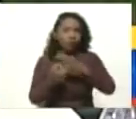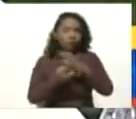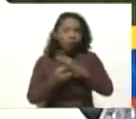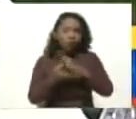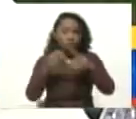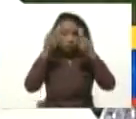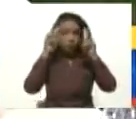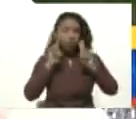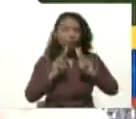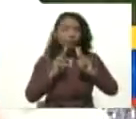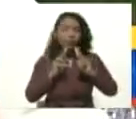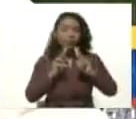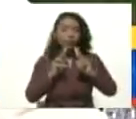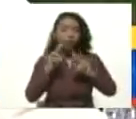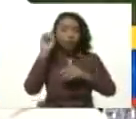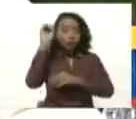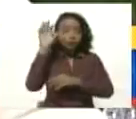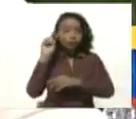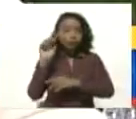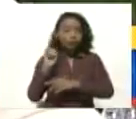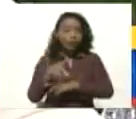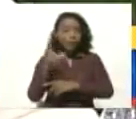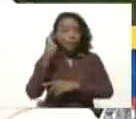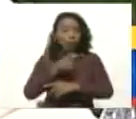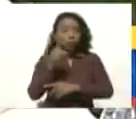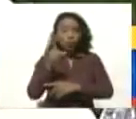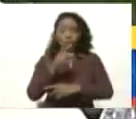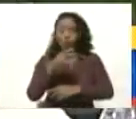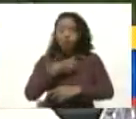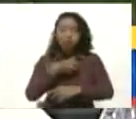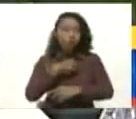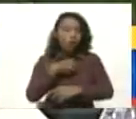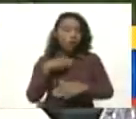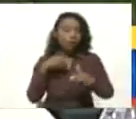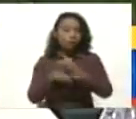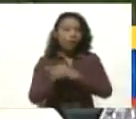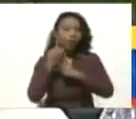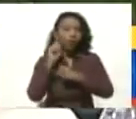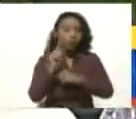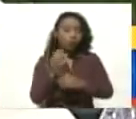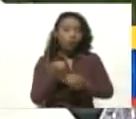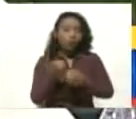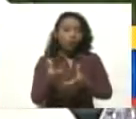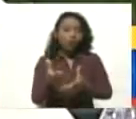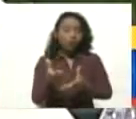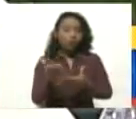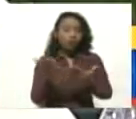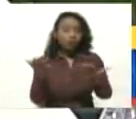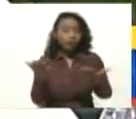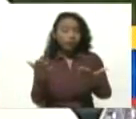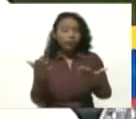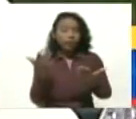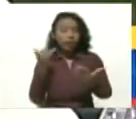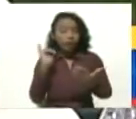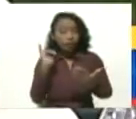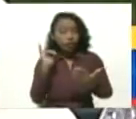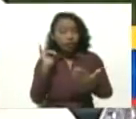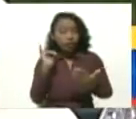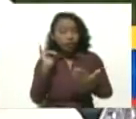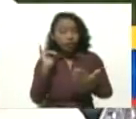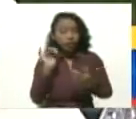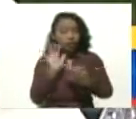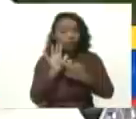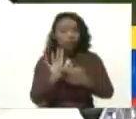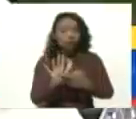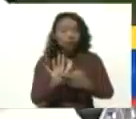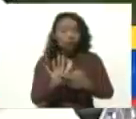Higiene, y el semáforo entonces le dice a la persona, usted no puede ingresar porque usted está contagiado y obviamente representa